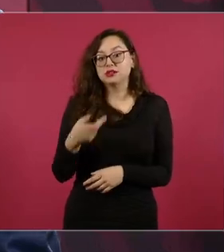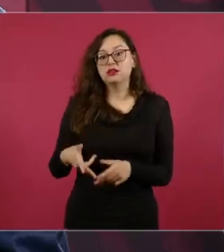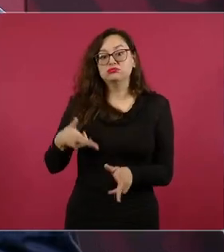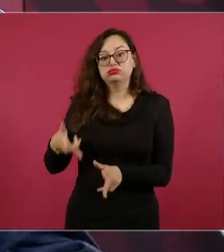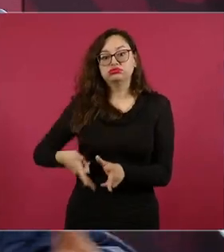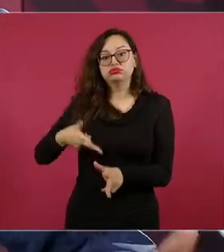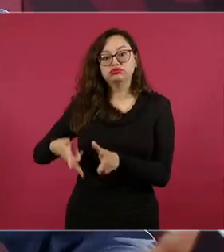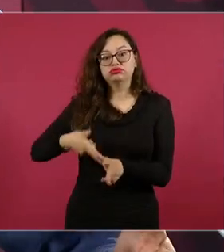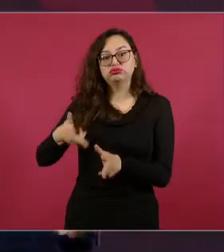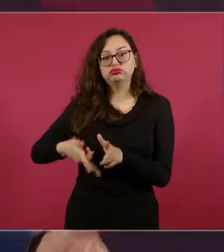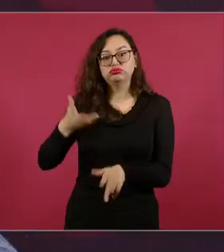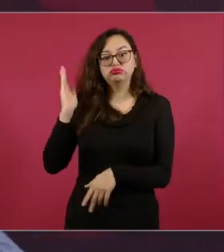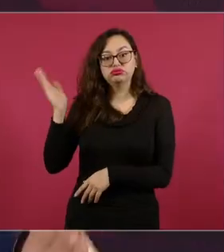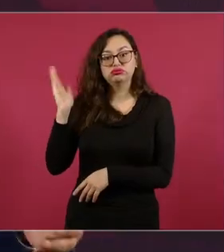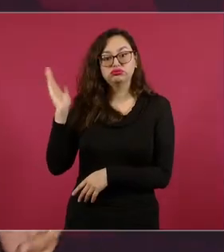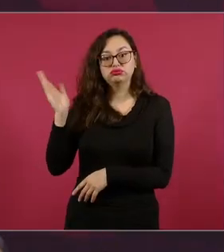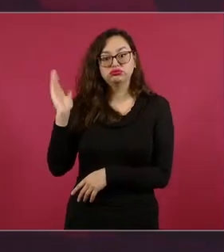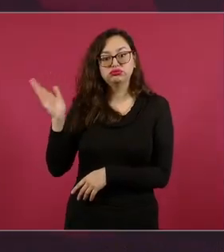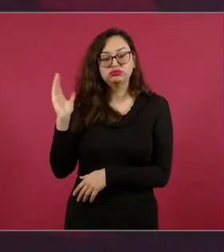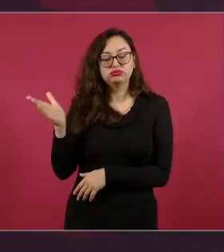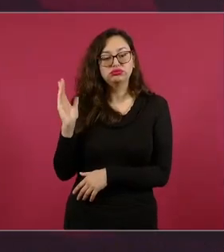Y se podía llevar